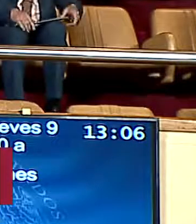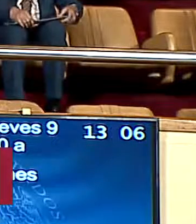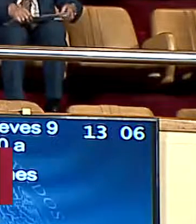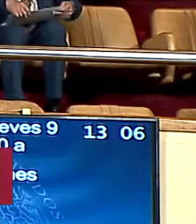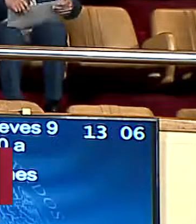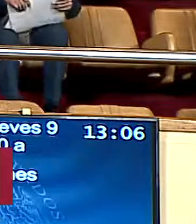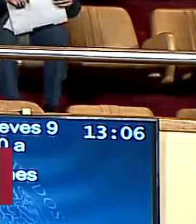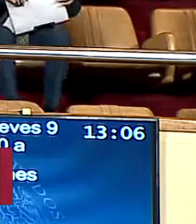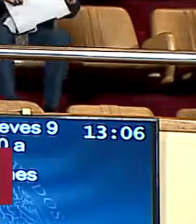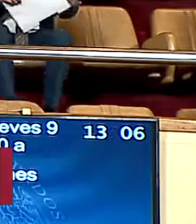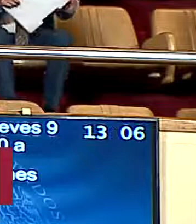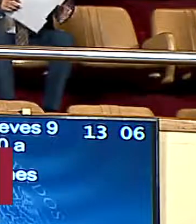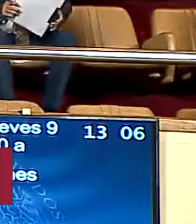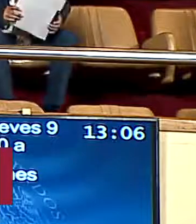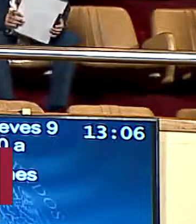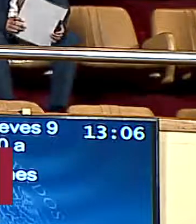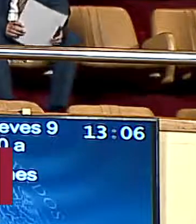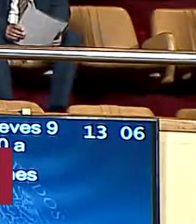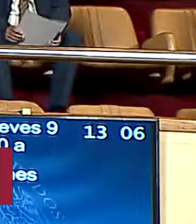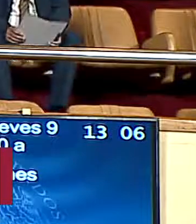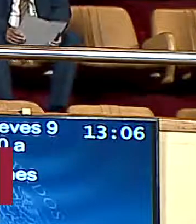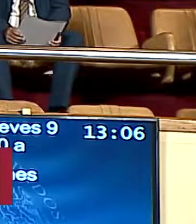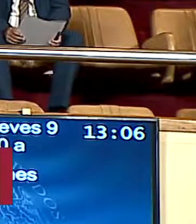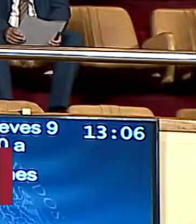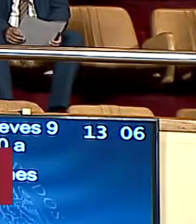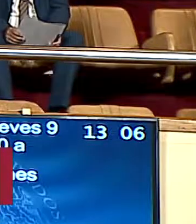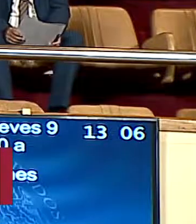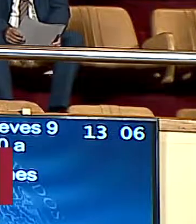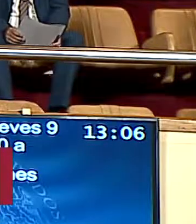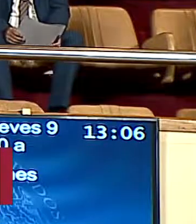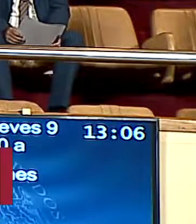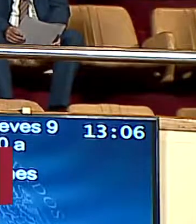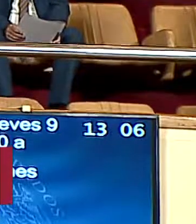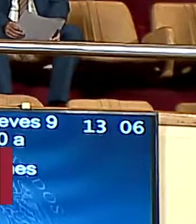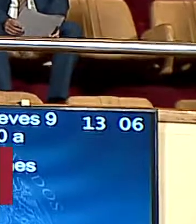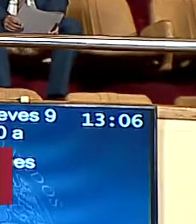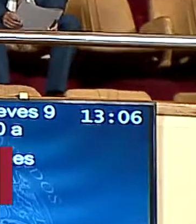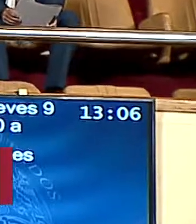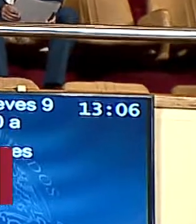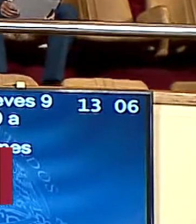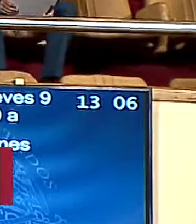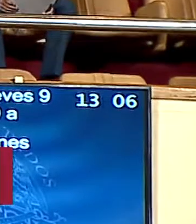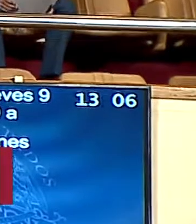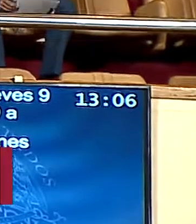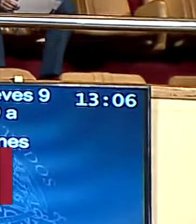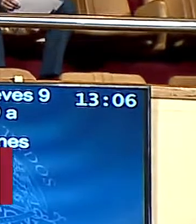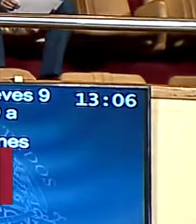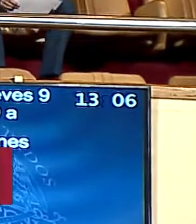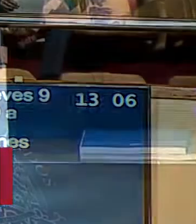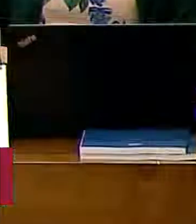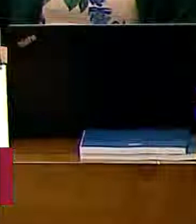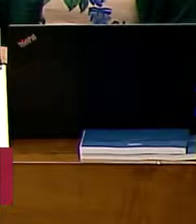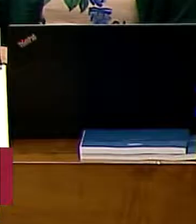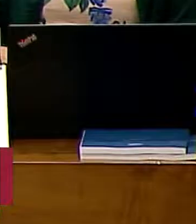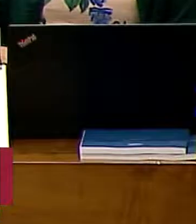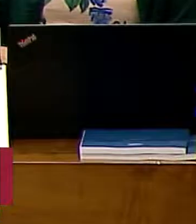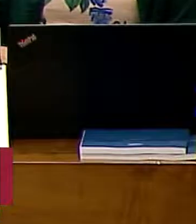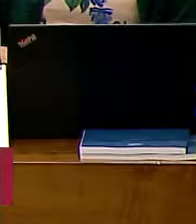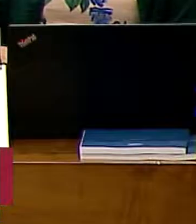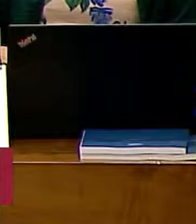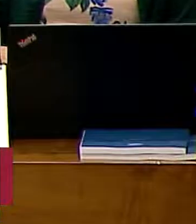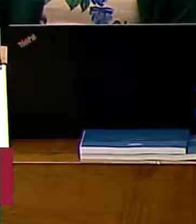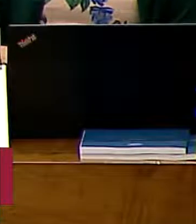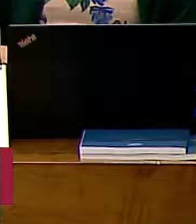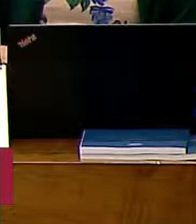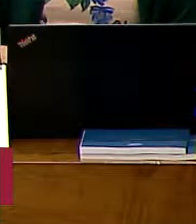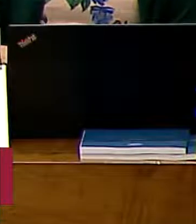Lord Stuart ha sido invitado por la Universidad de Chile y en el Congreso Nacional ha sido recibido en